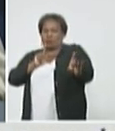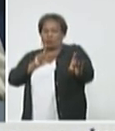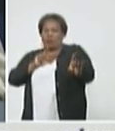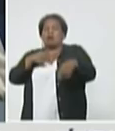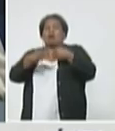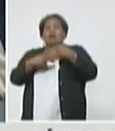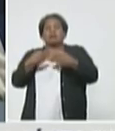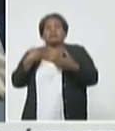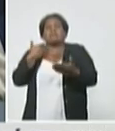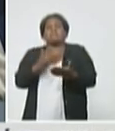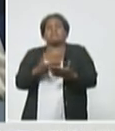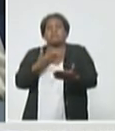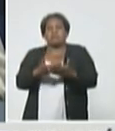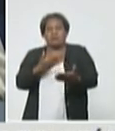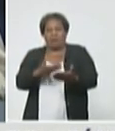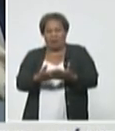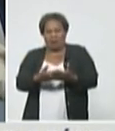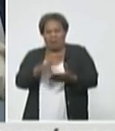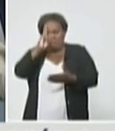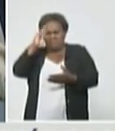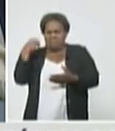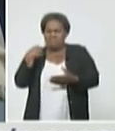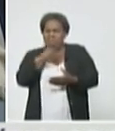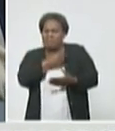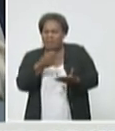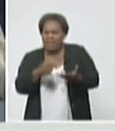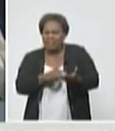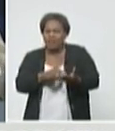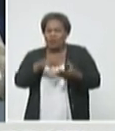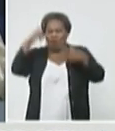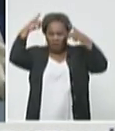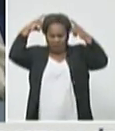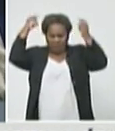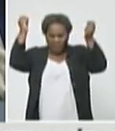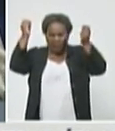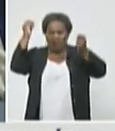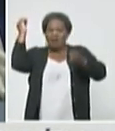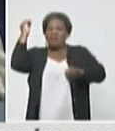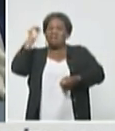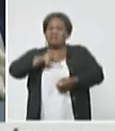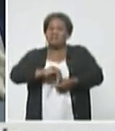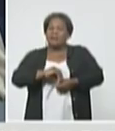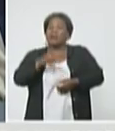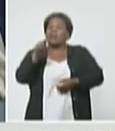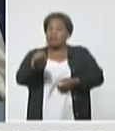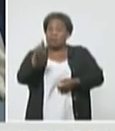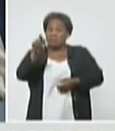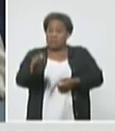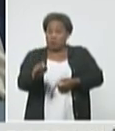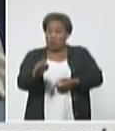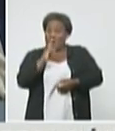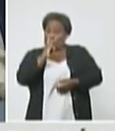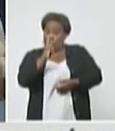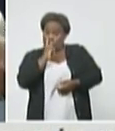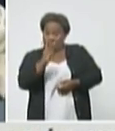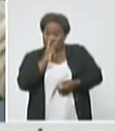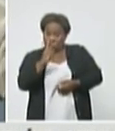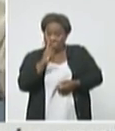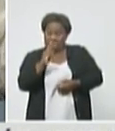pruebas para poder detectar si se infectó o no infectó, porque es un personal que, a pesar de los medios de